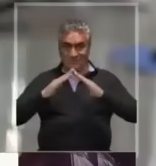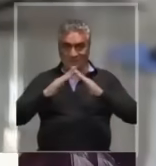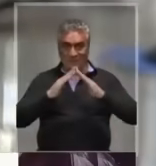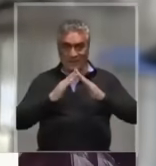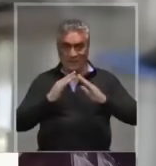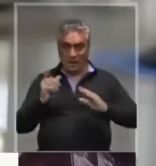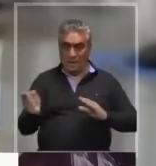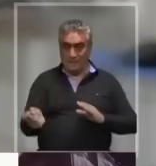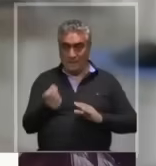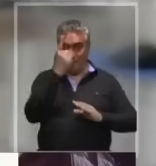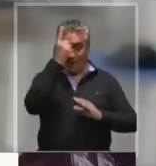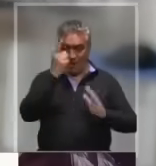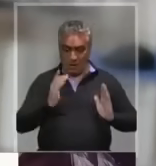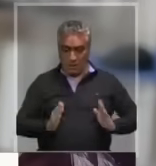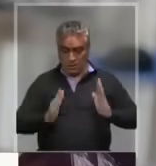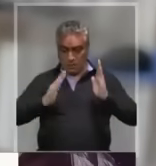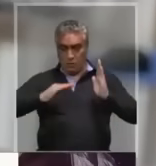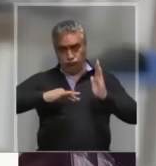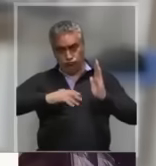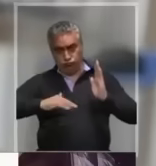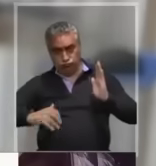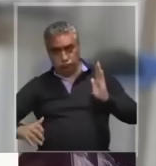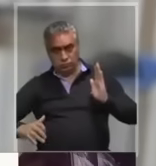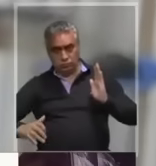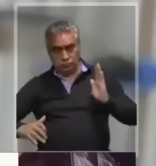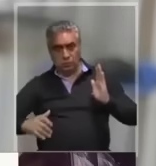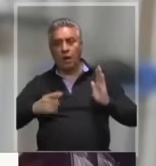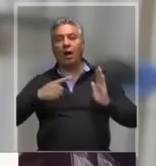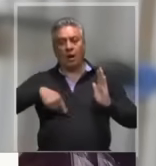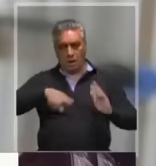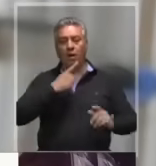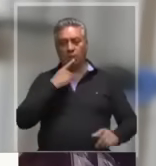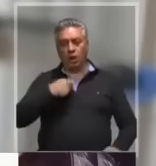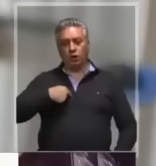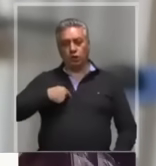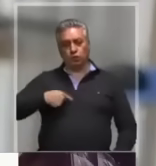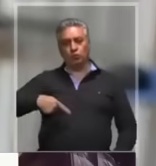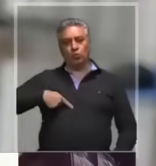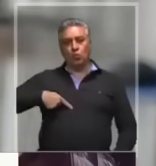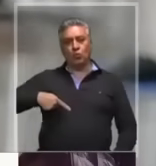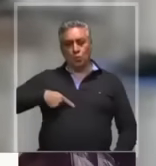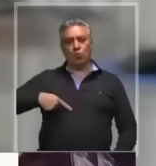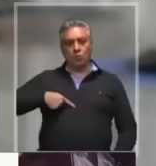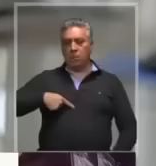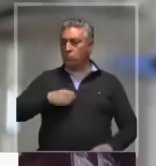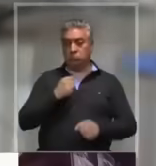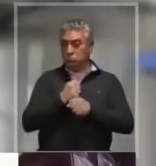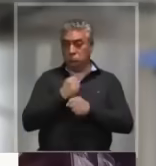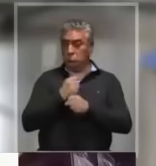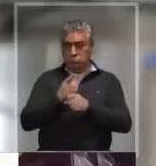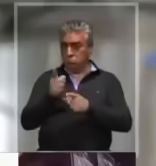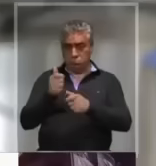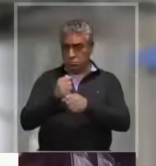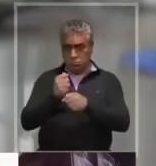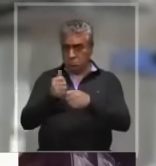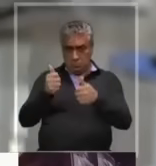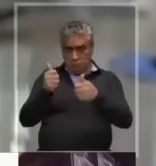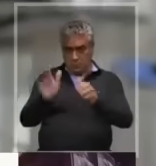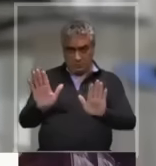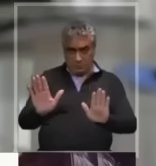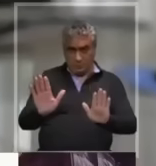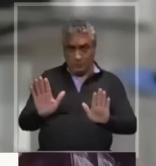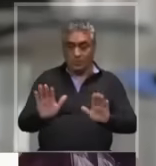la ministra dijo, nosotros somos los culpables. El segundo, y que están haciendo las cosas súper bien. Y el segundo,